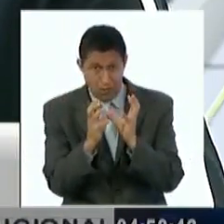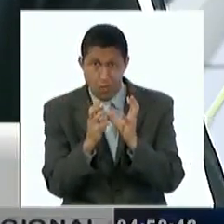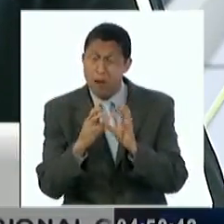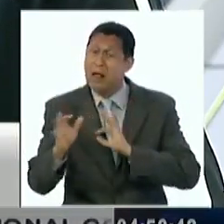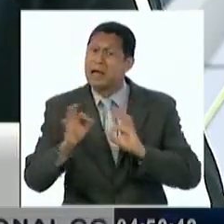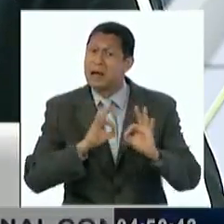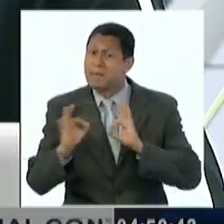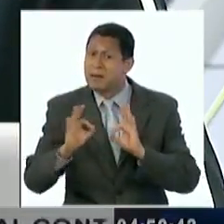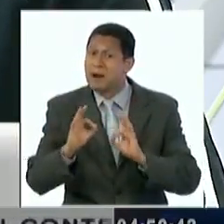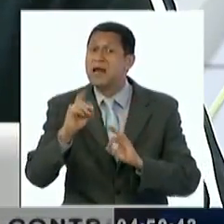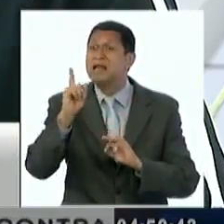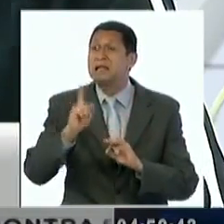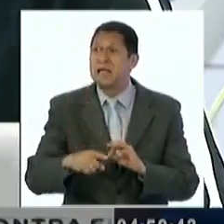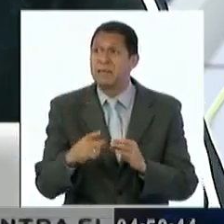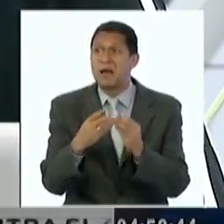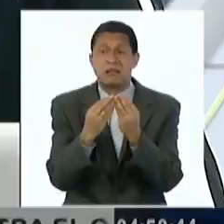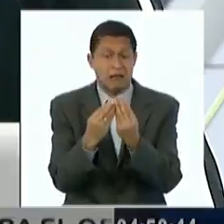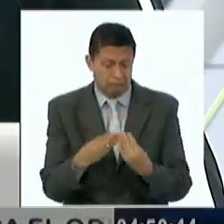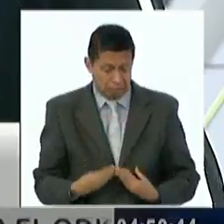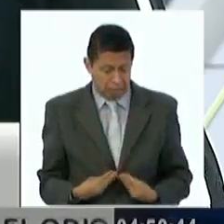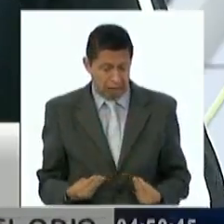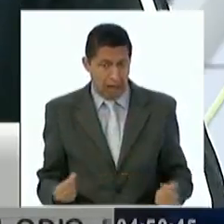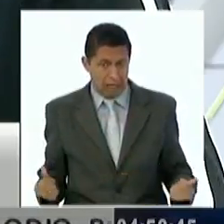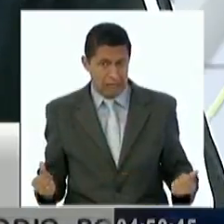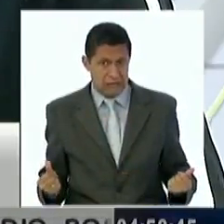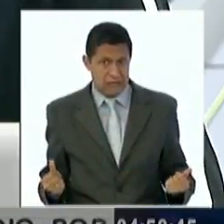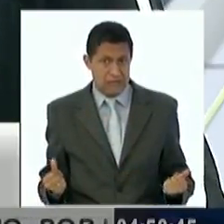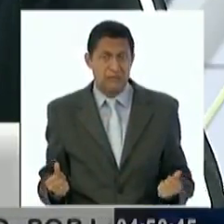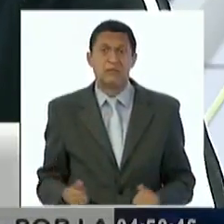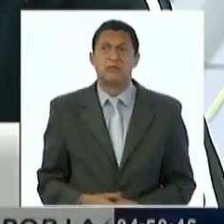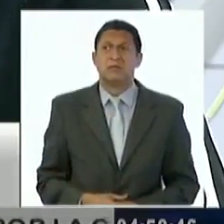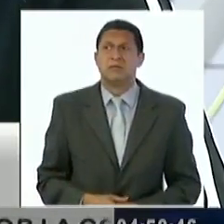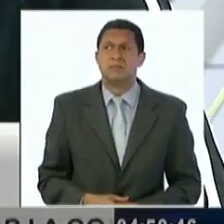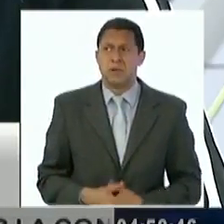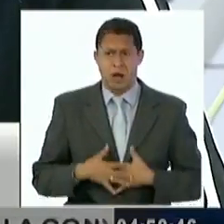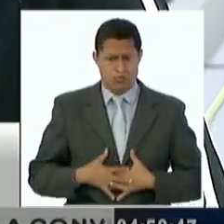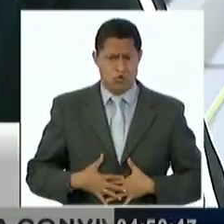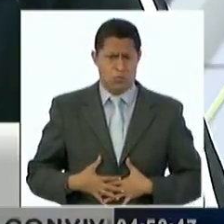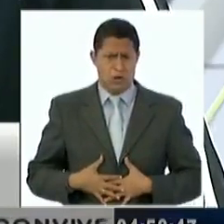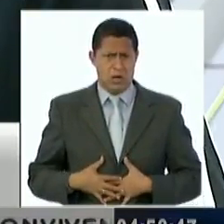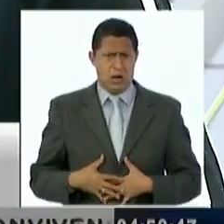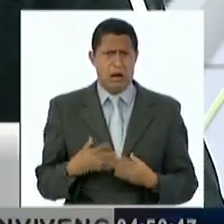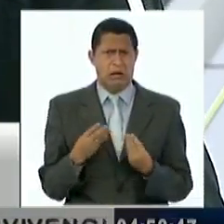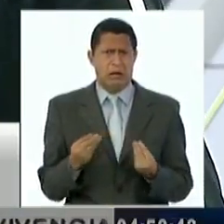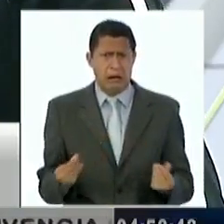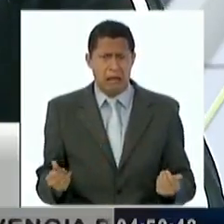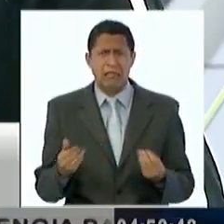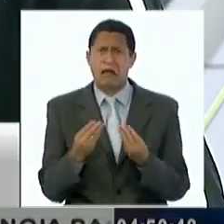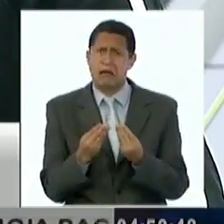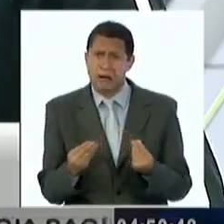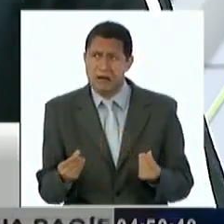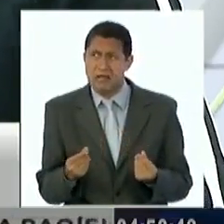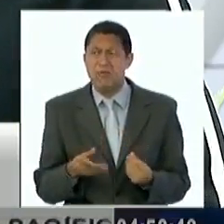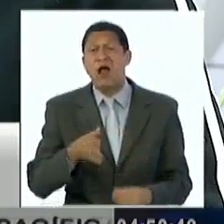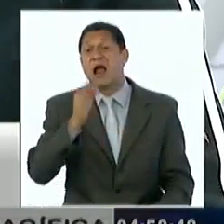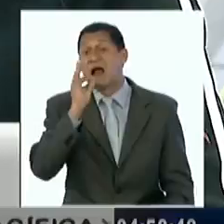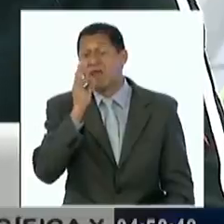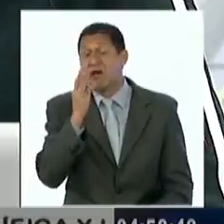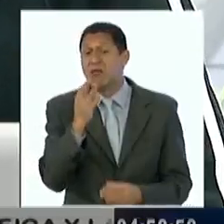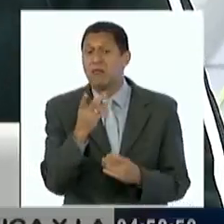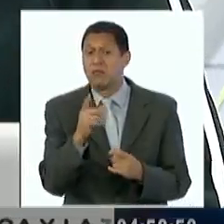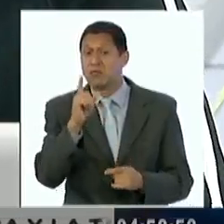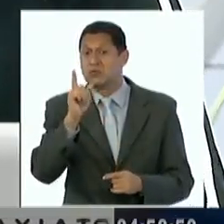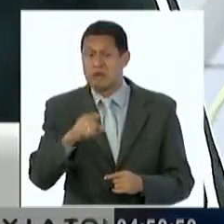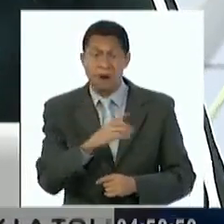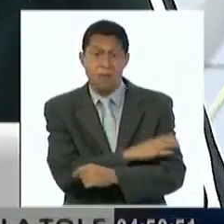prepare para eso además que saca la grasa en la grasa abdominal menos grasa corporal sales gracias a la cafeína y por supuesto